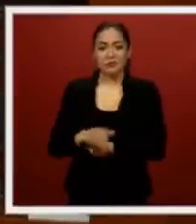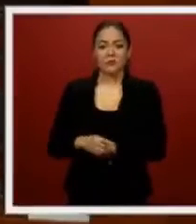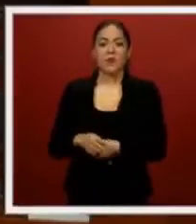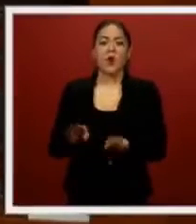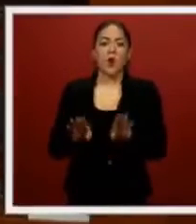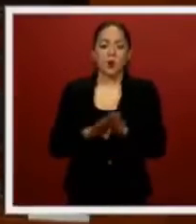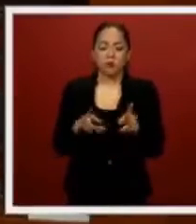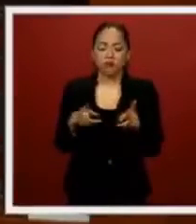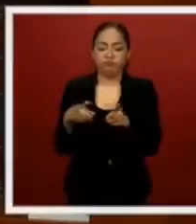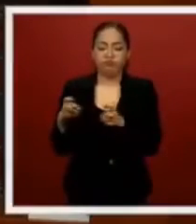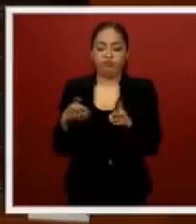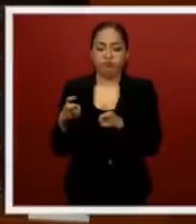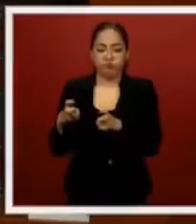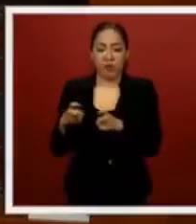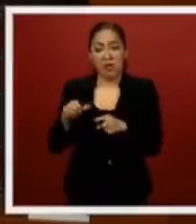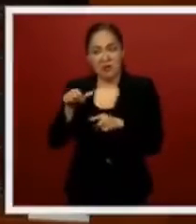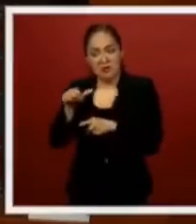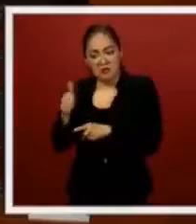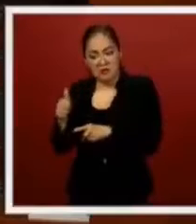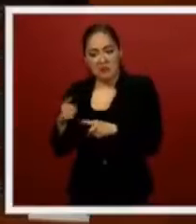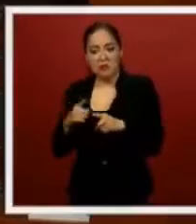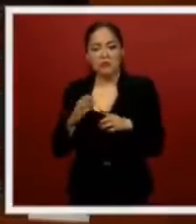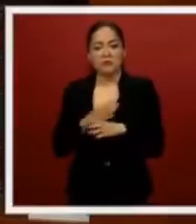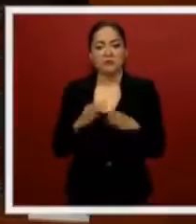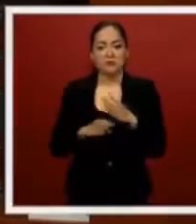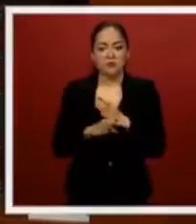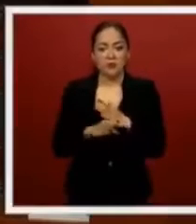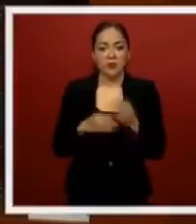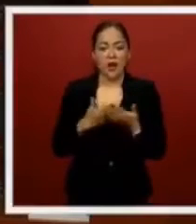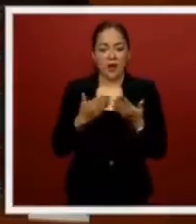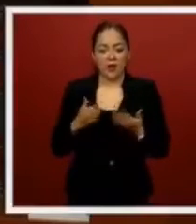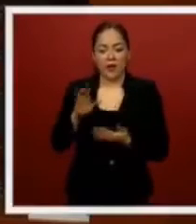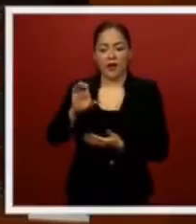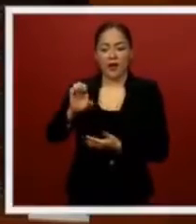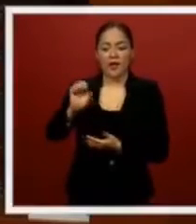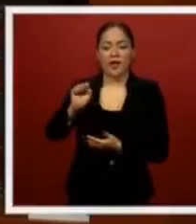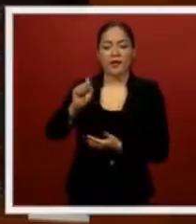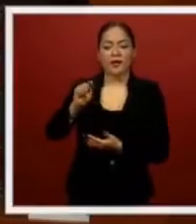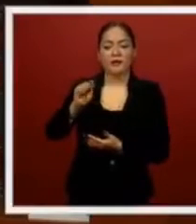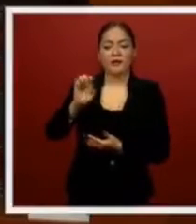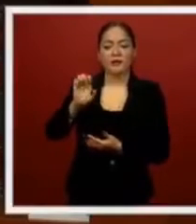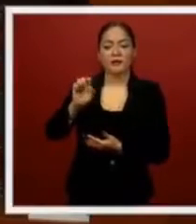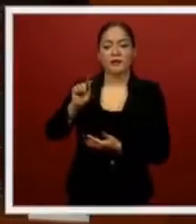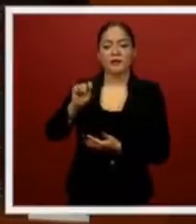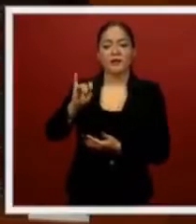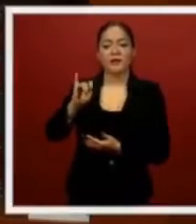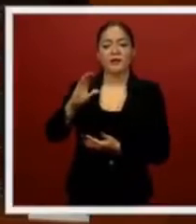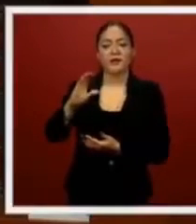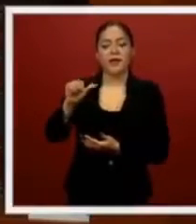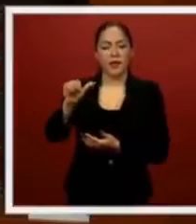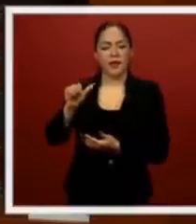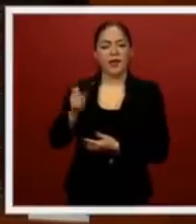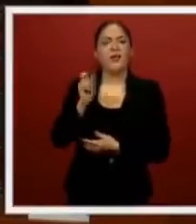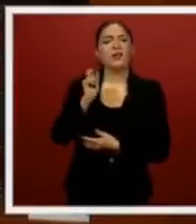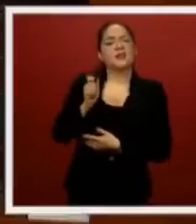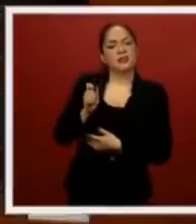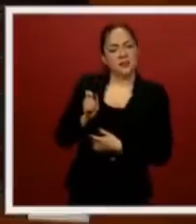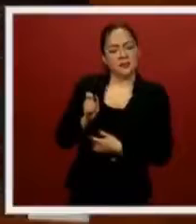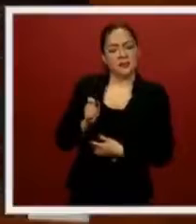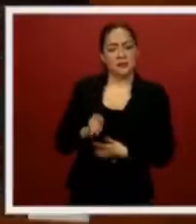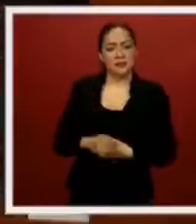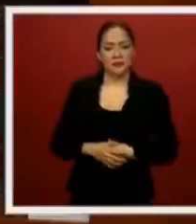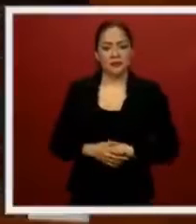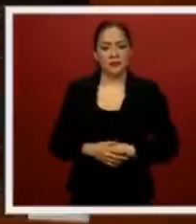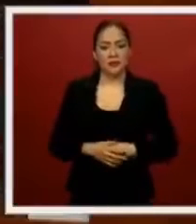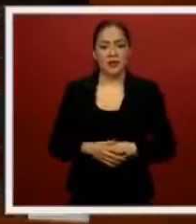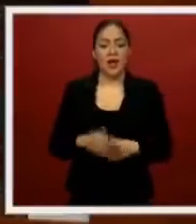Como la delincuencia y muchas otras. Y finalmente la parte estética. La parte estética tiene que ver con esta